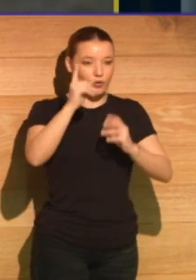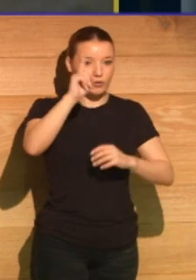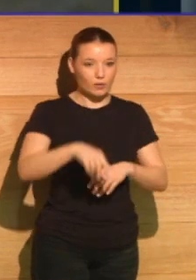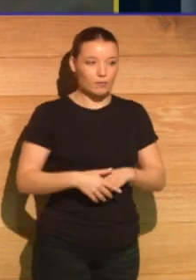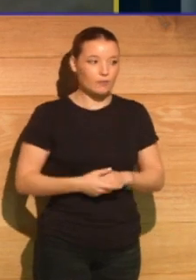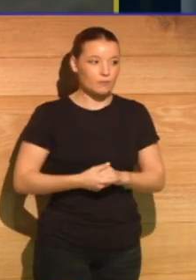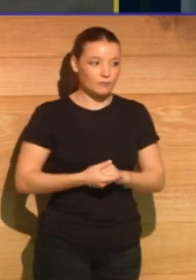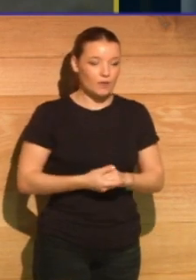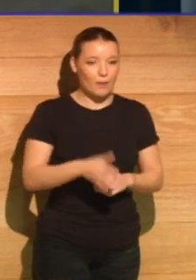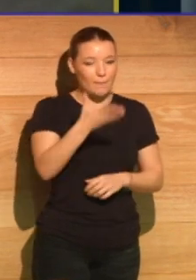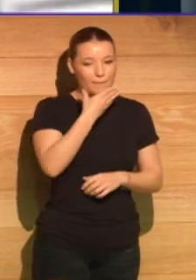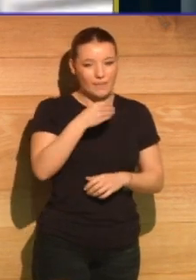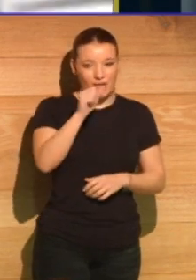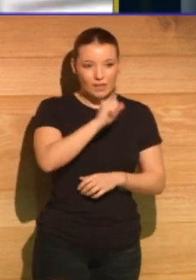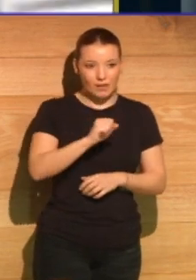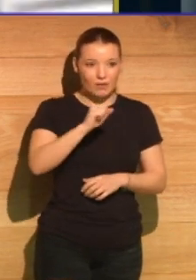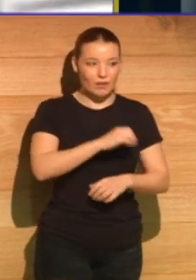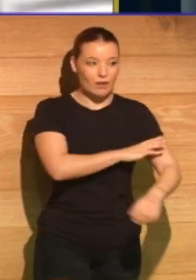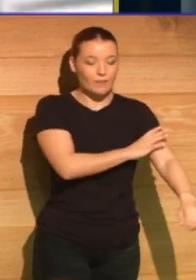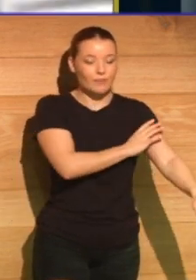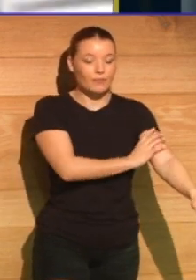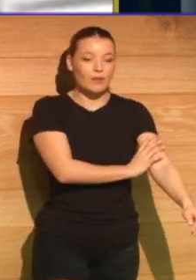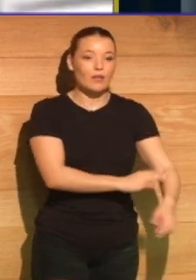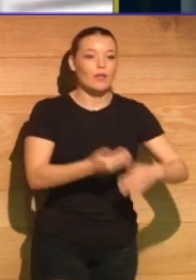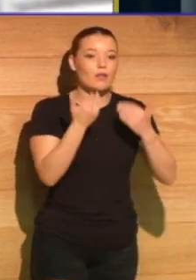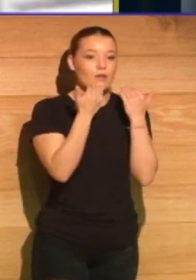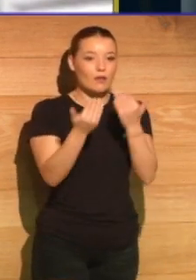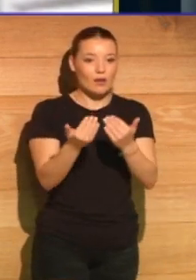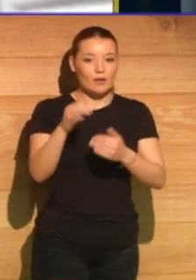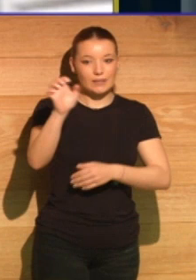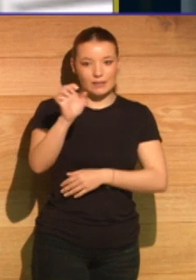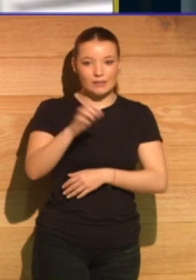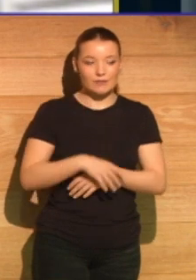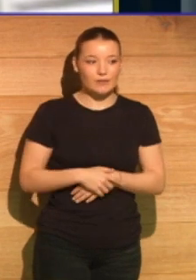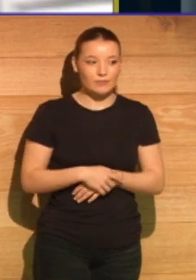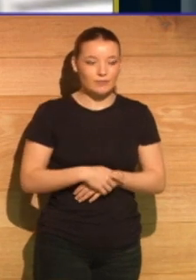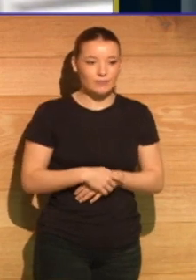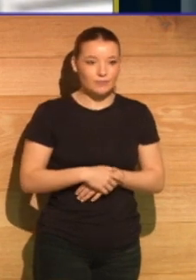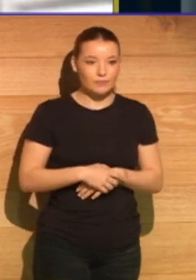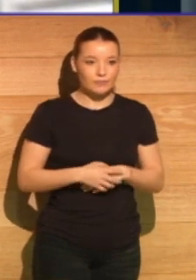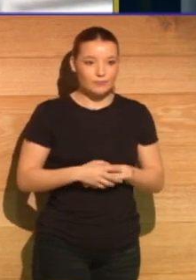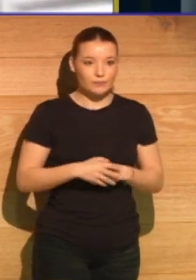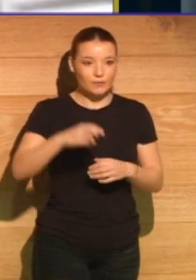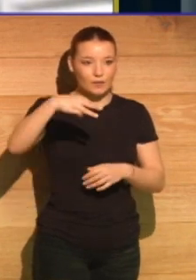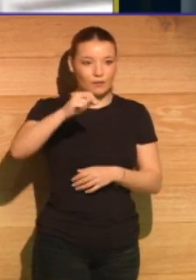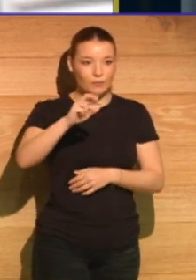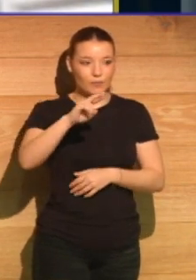Qué belleza, muchísimas gracias, Estíbaliz. Qué bello. ¿Cómo lo lees? María